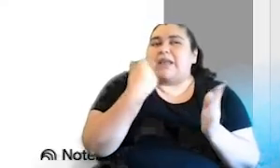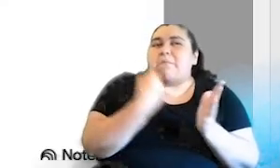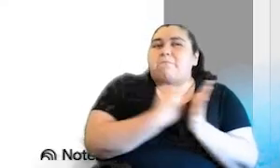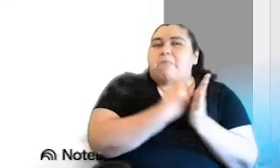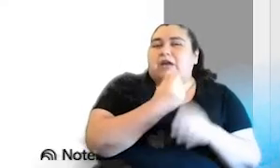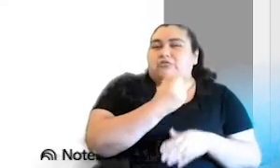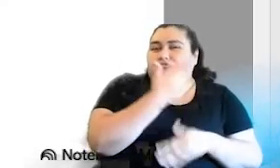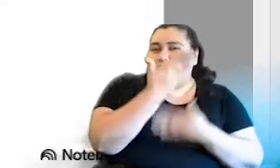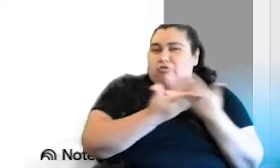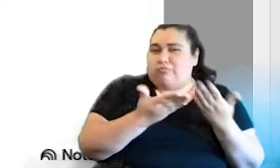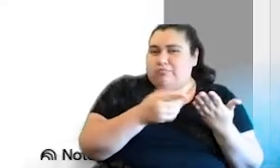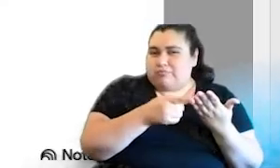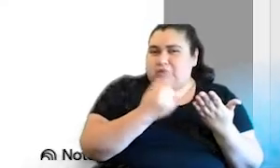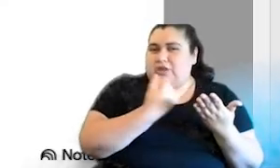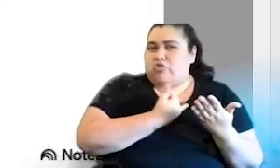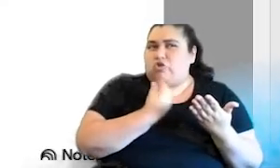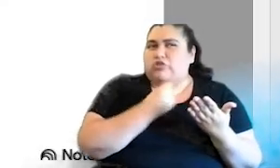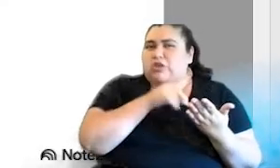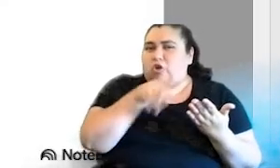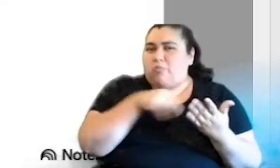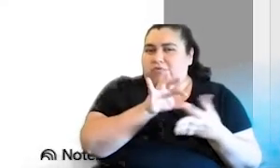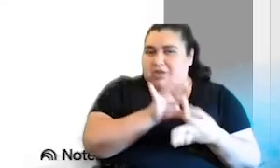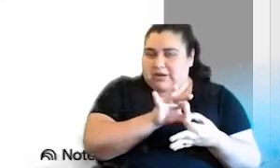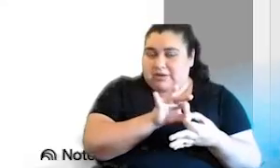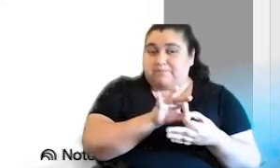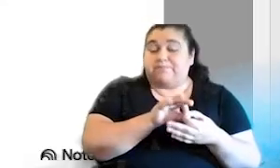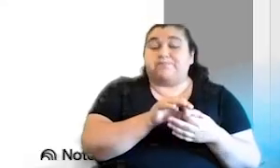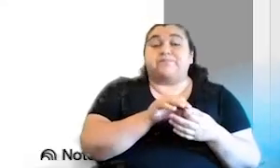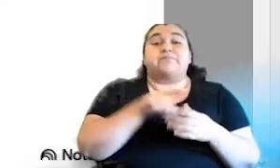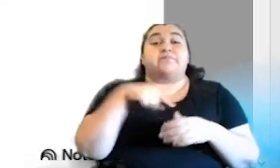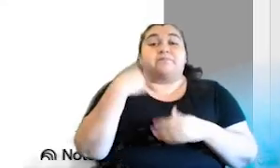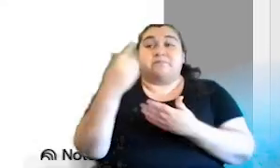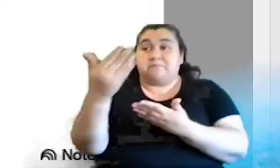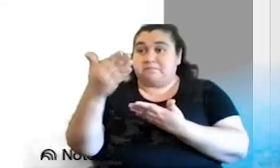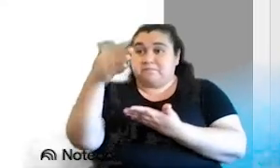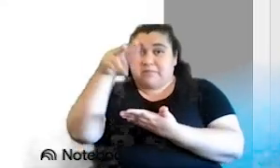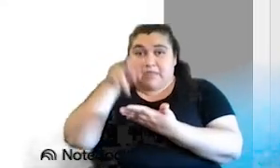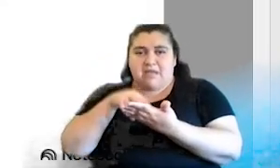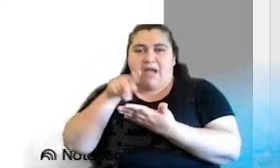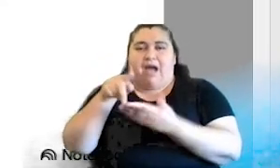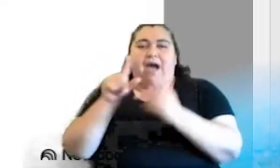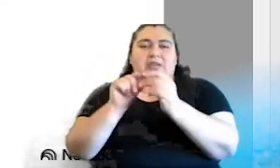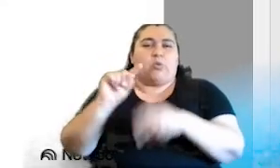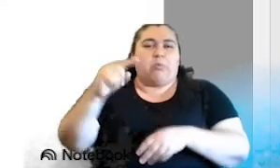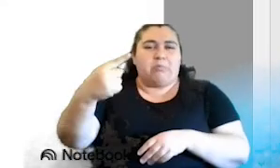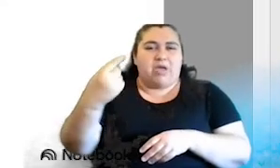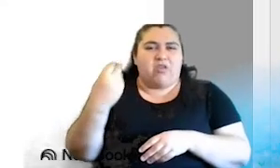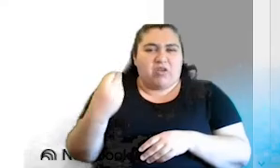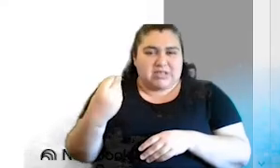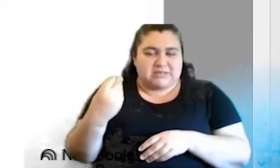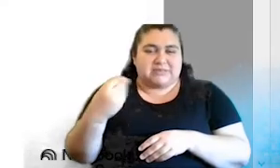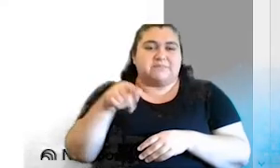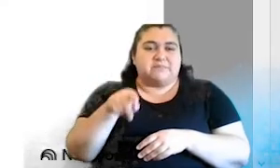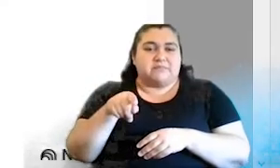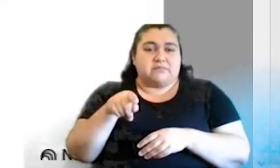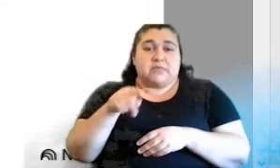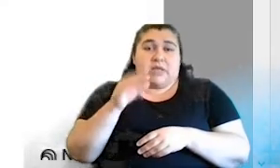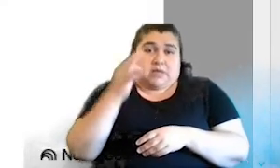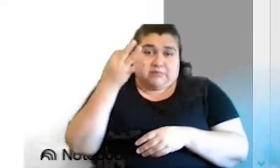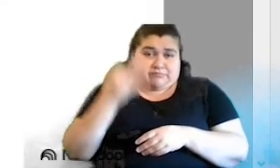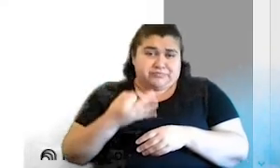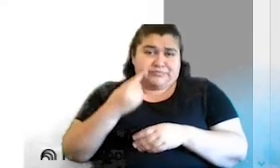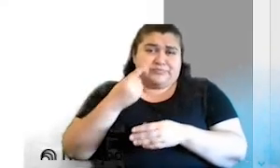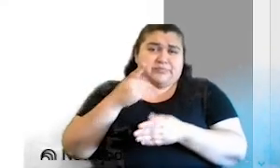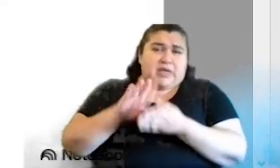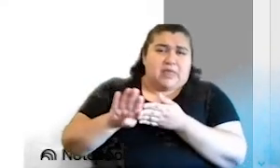ley. Cuando leemos el artículo primero, nos vamos a encontrar con que a los fines del gravamen, mejor dicho, lo que